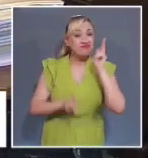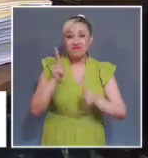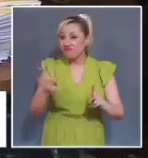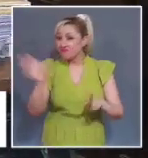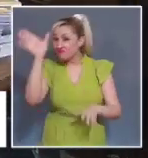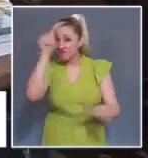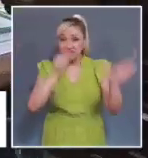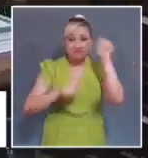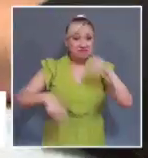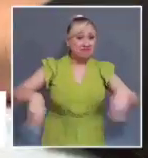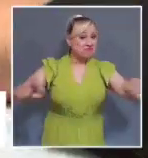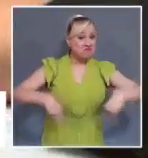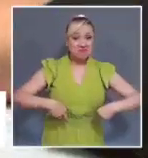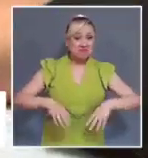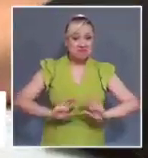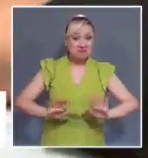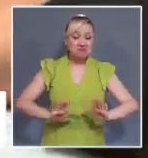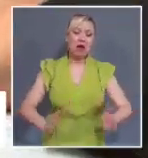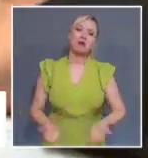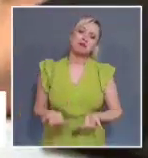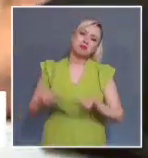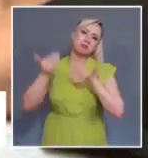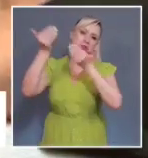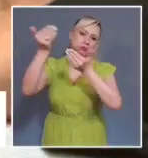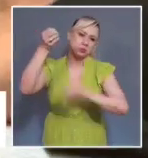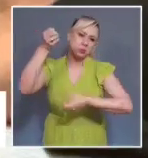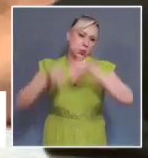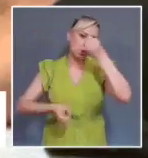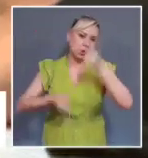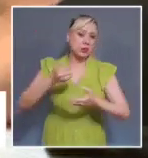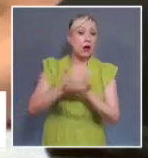ante un juez, registrando los tribunales federales en la